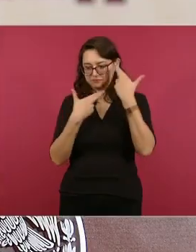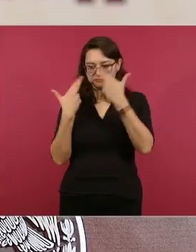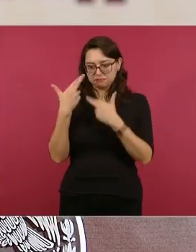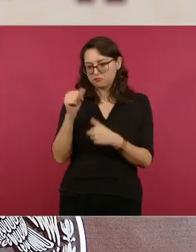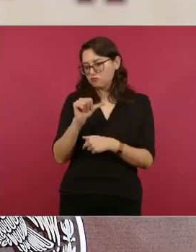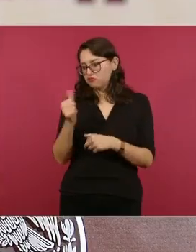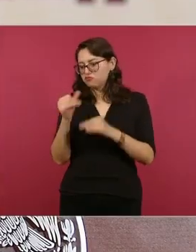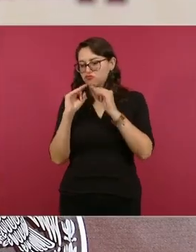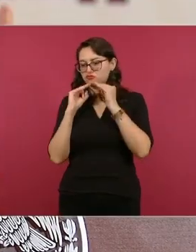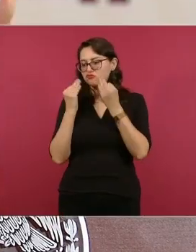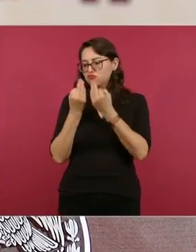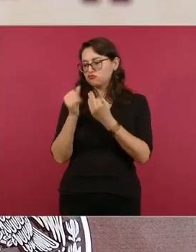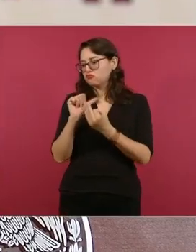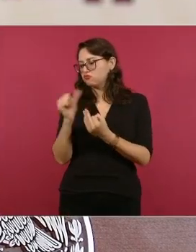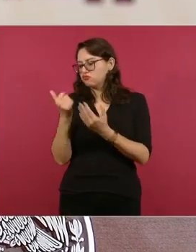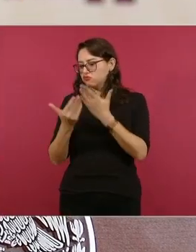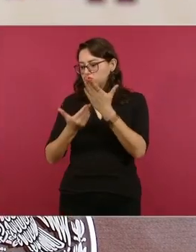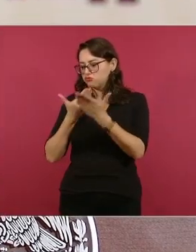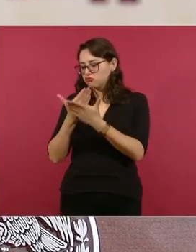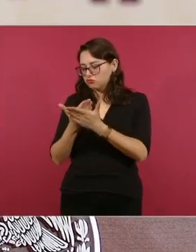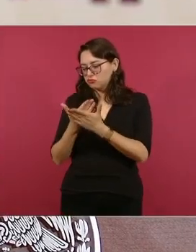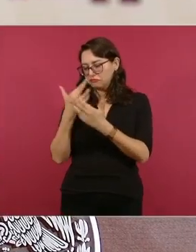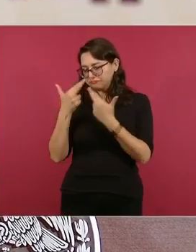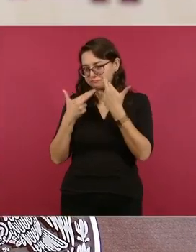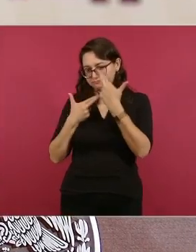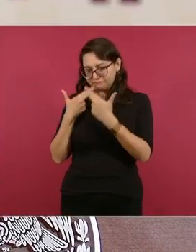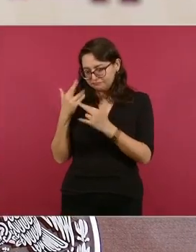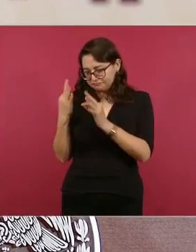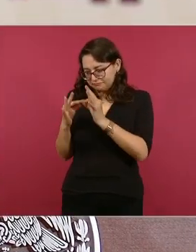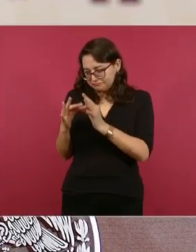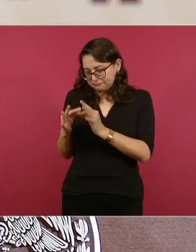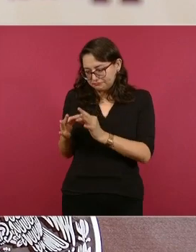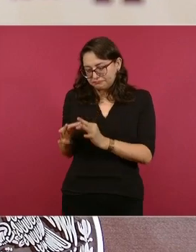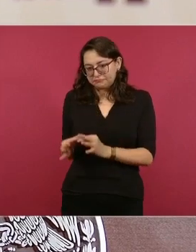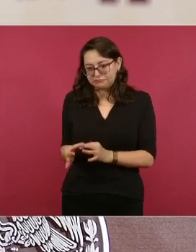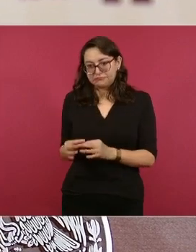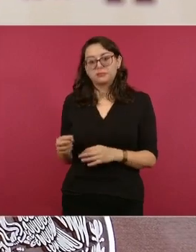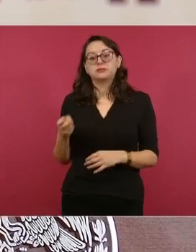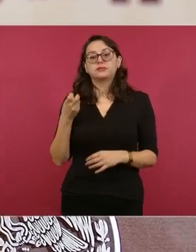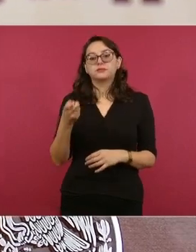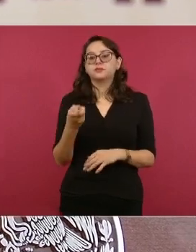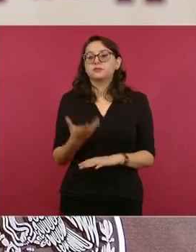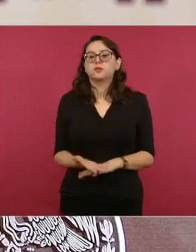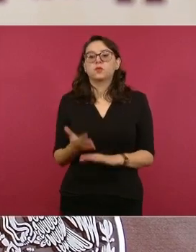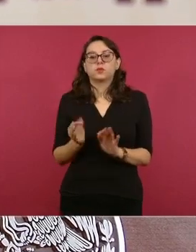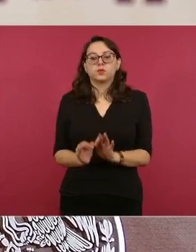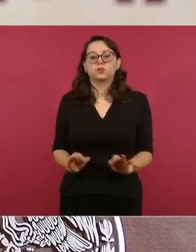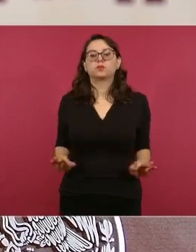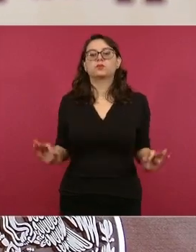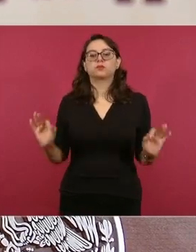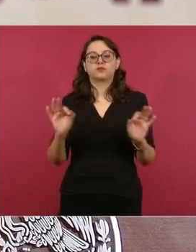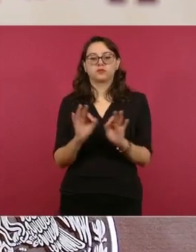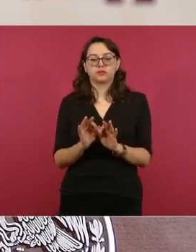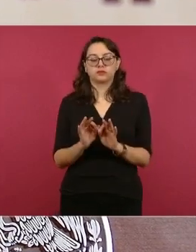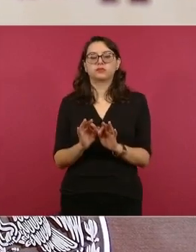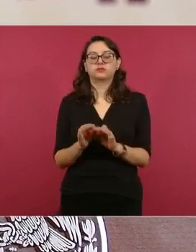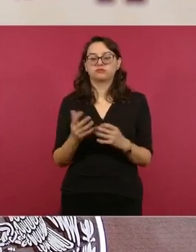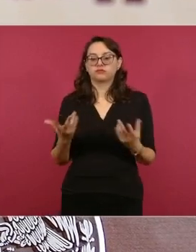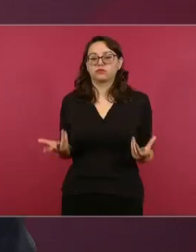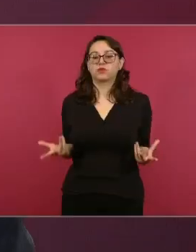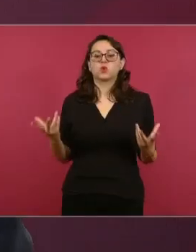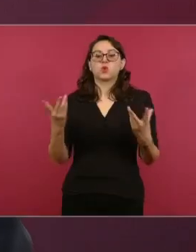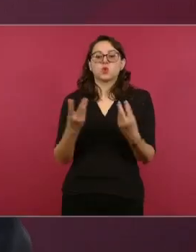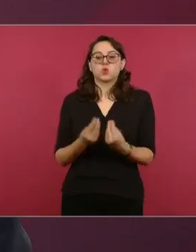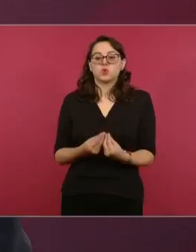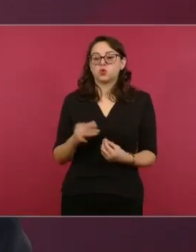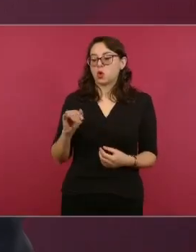que puede tener. Quiero decir que ha sido una extraordinaria la vinculación que ha tenido con el personal de IMSS